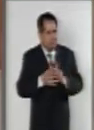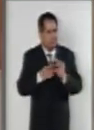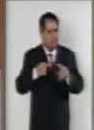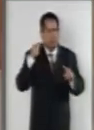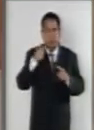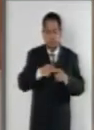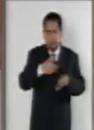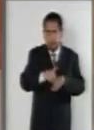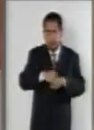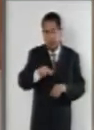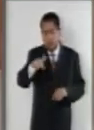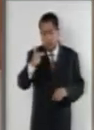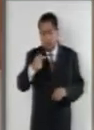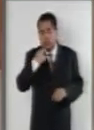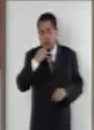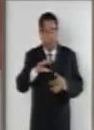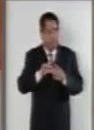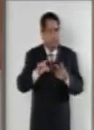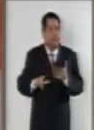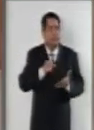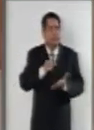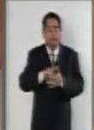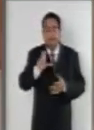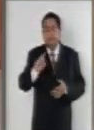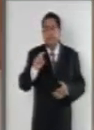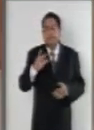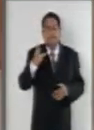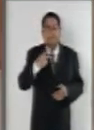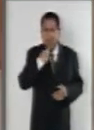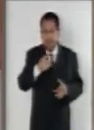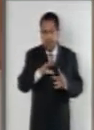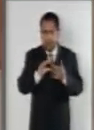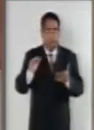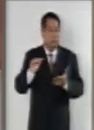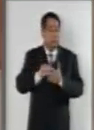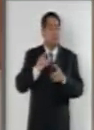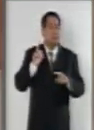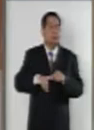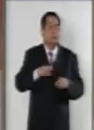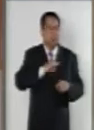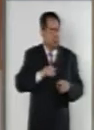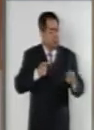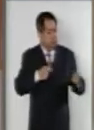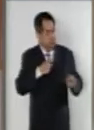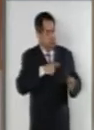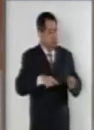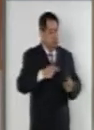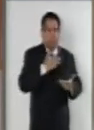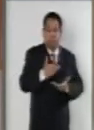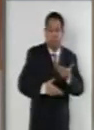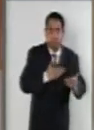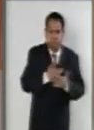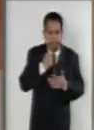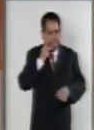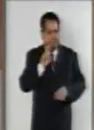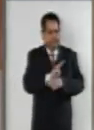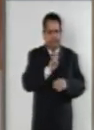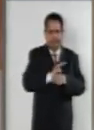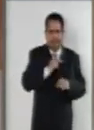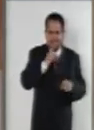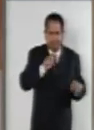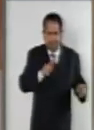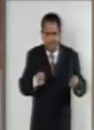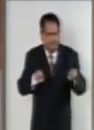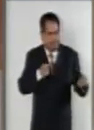inciso 12 de este artículo 33 se establece que pueden operar los servicios de vigilancia,